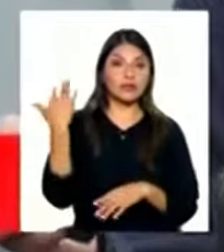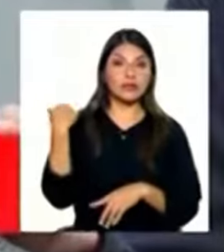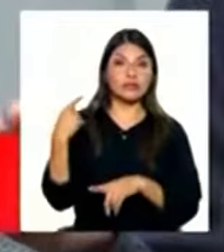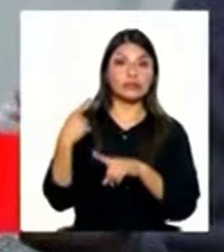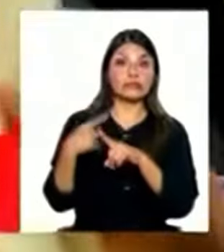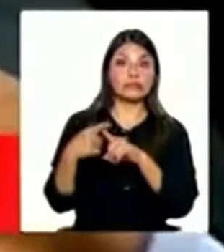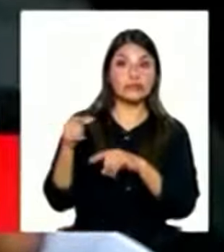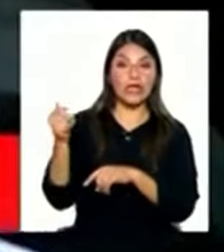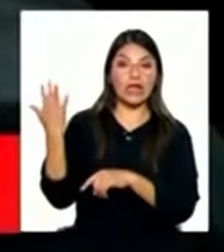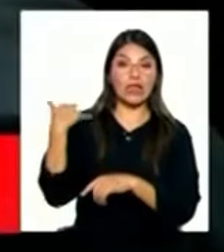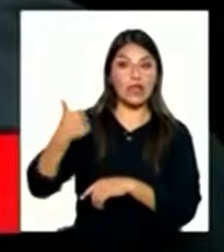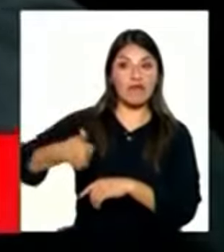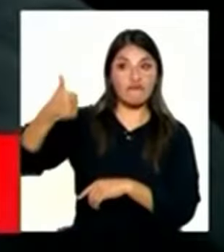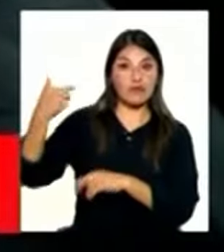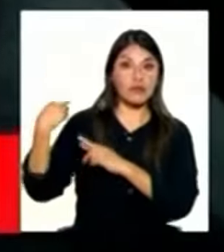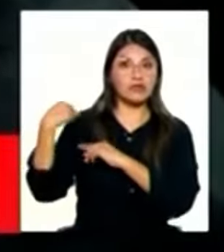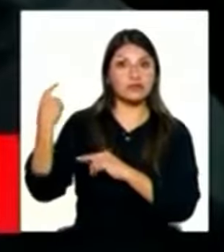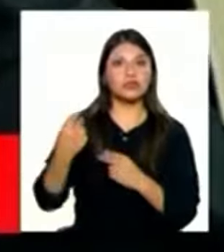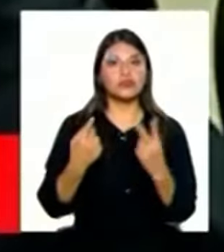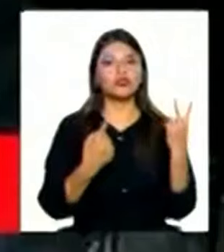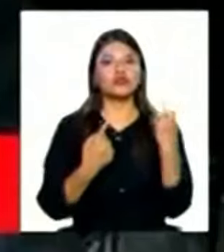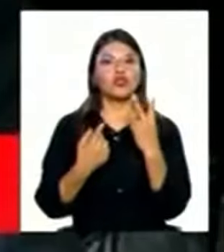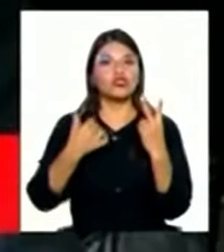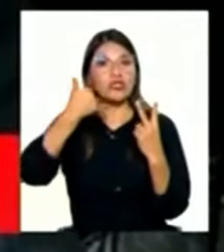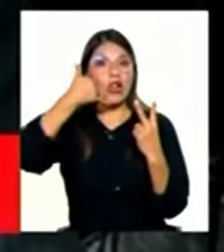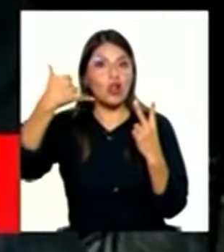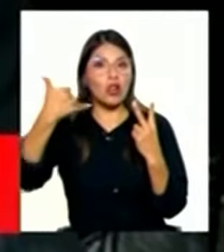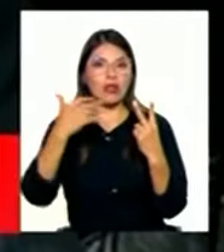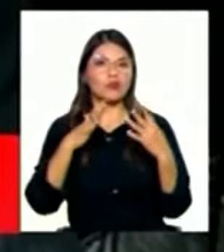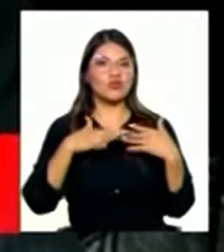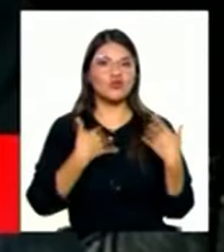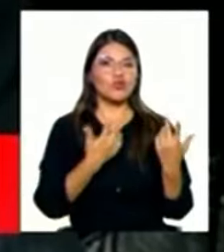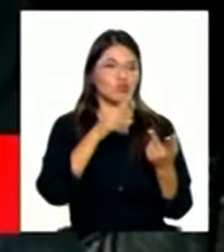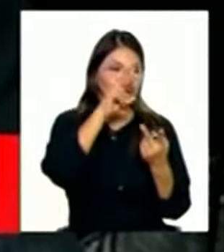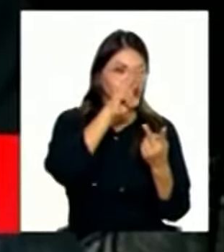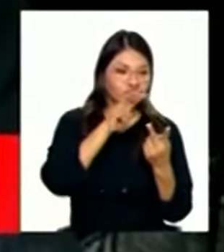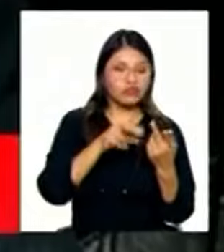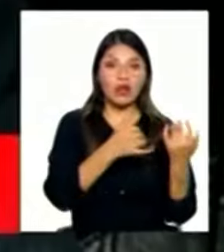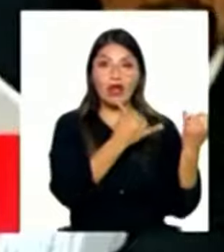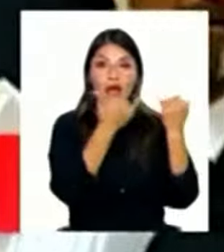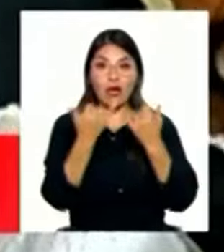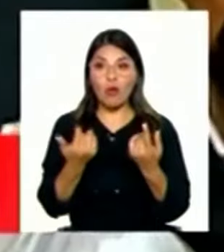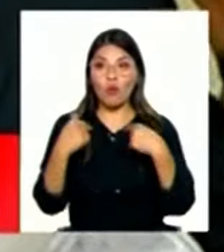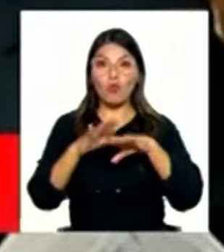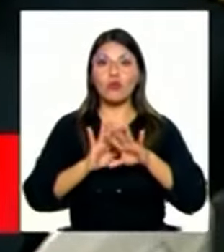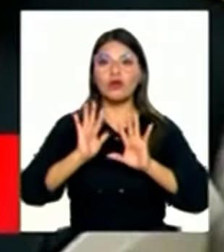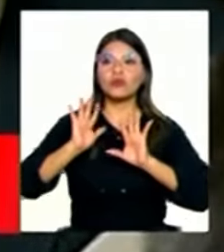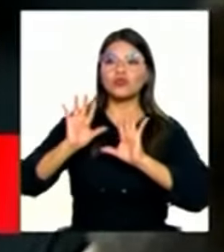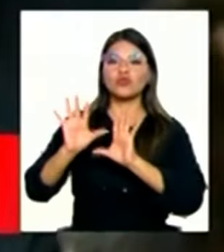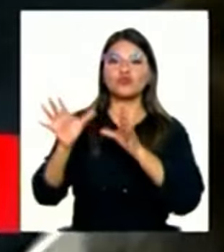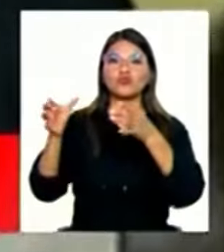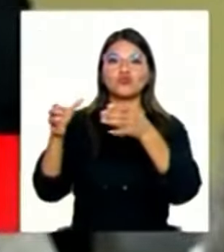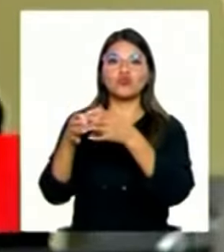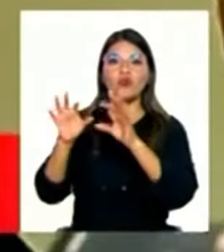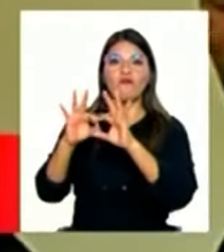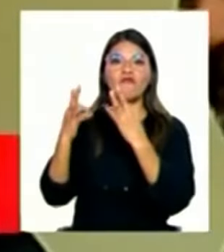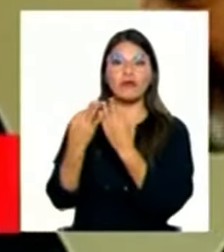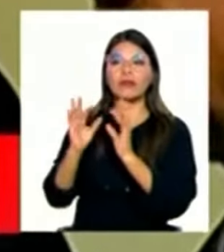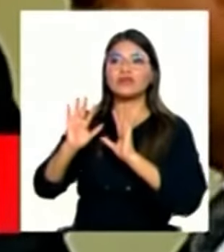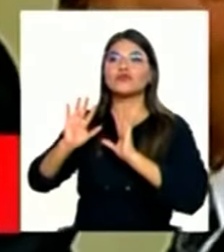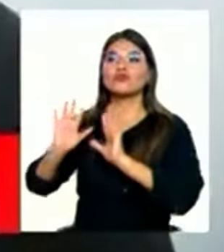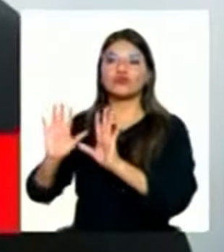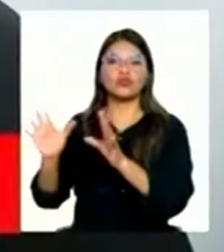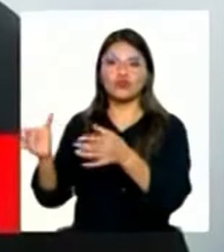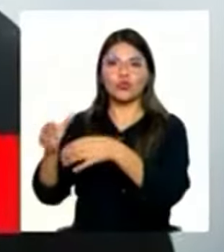Estado argumentó que ambos celulares no podían ser revisados por ser ahora propiedad de la familia de García